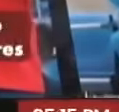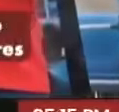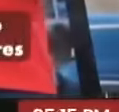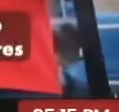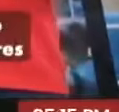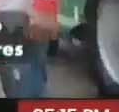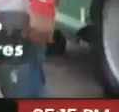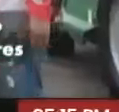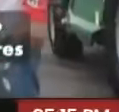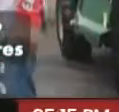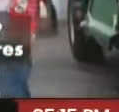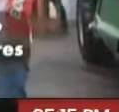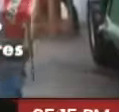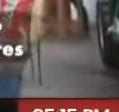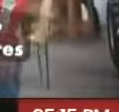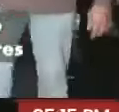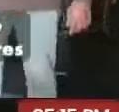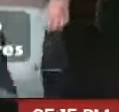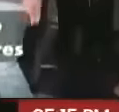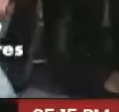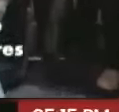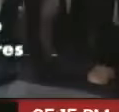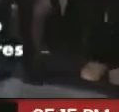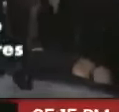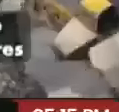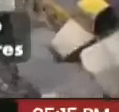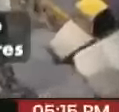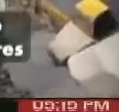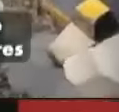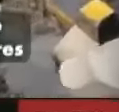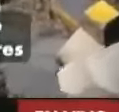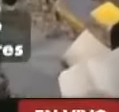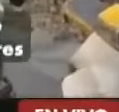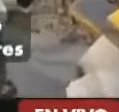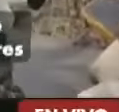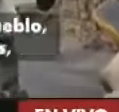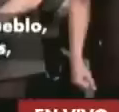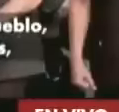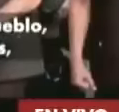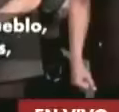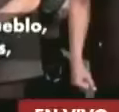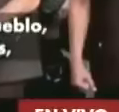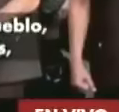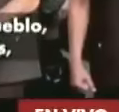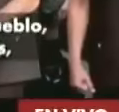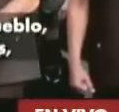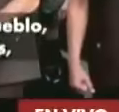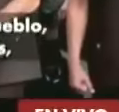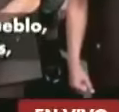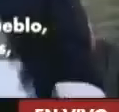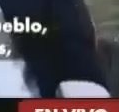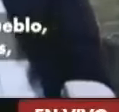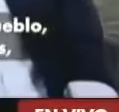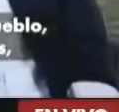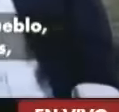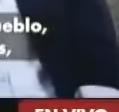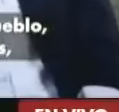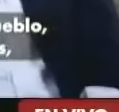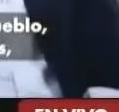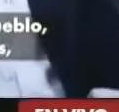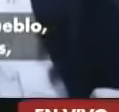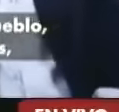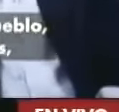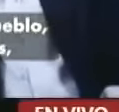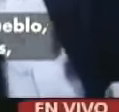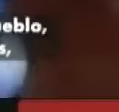nueva historia, 25 años que el pueblo llegó al poder, llegó al Palacio de Miraflores con un hombre que era un símbolo, que era